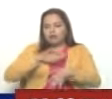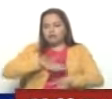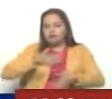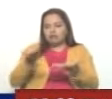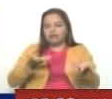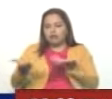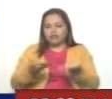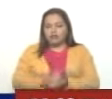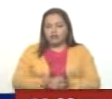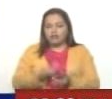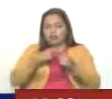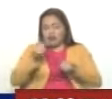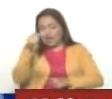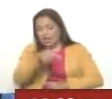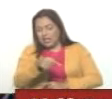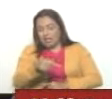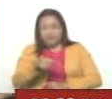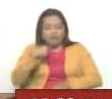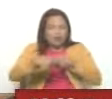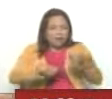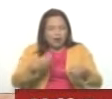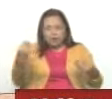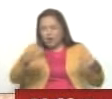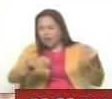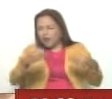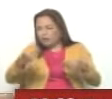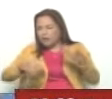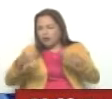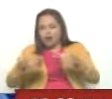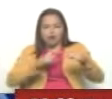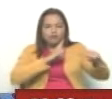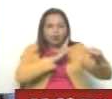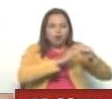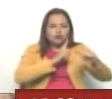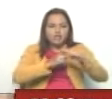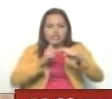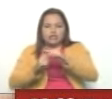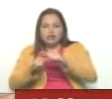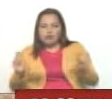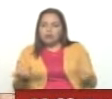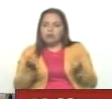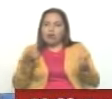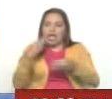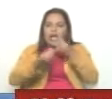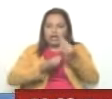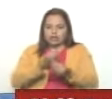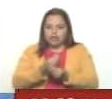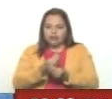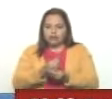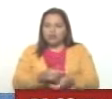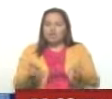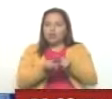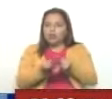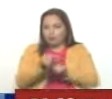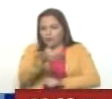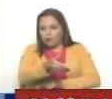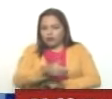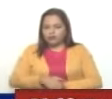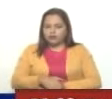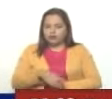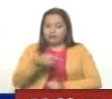así como vienen infinidad de beneficios y de promociones que vamos a sacar muy similares a esto. O sea, esto